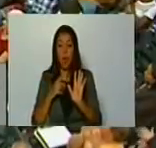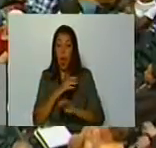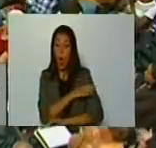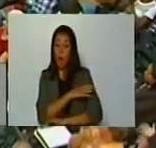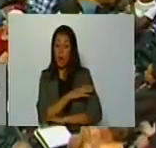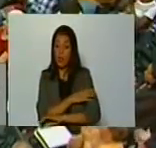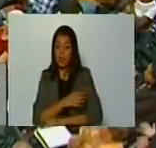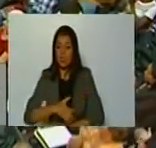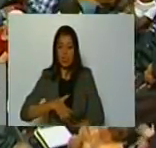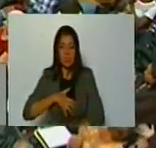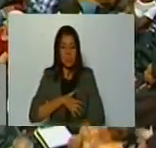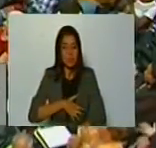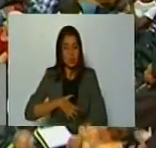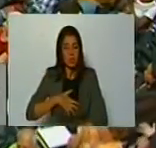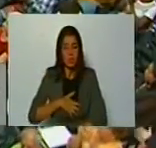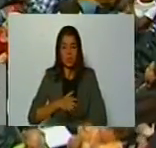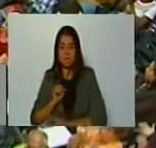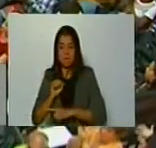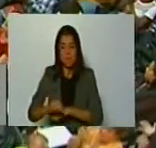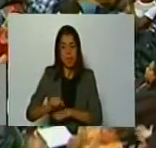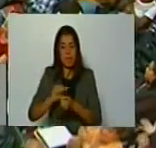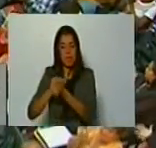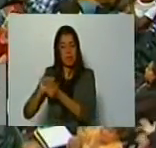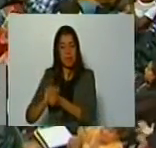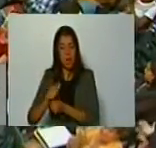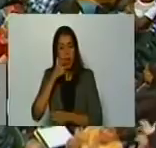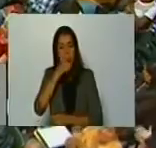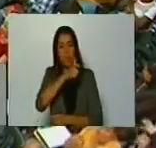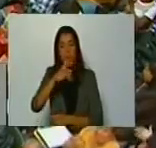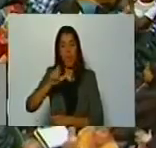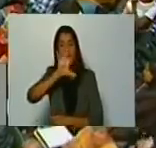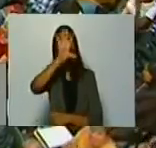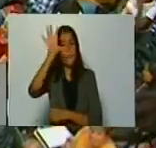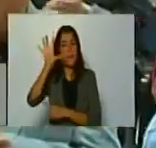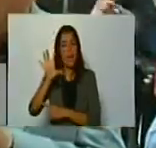derrocar para que los pueblos no se levanten en otras partes del mundo.